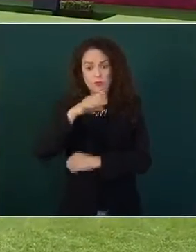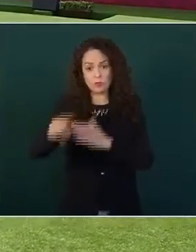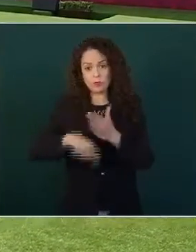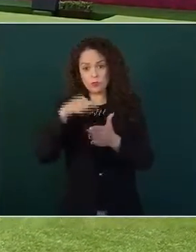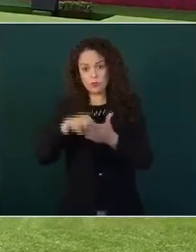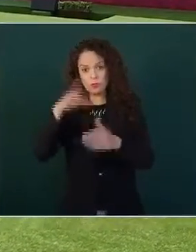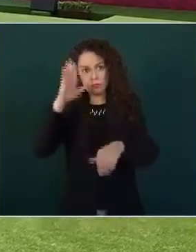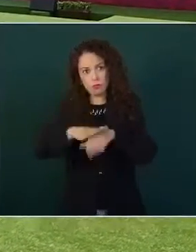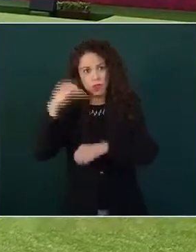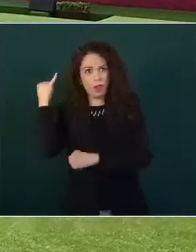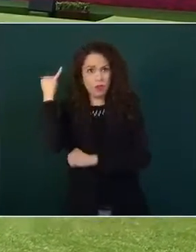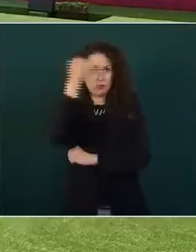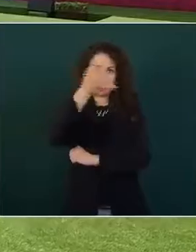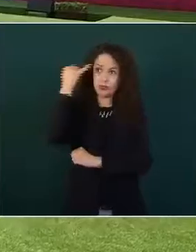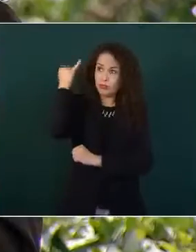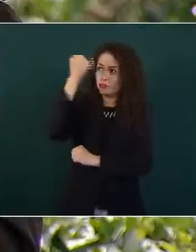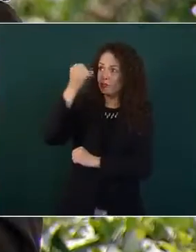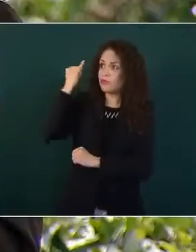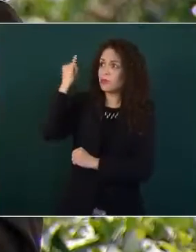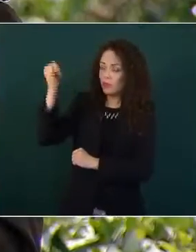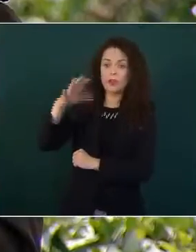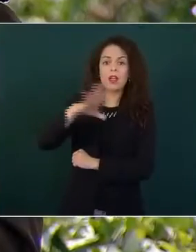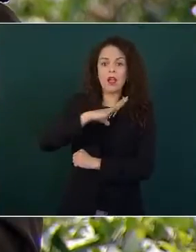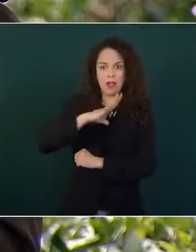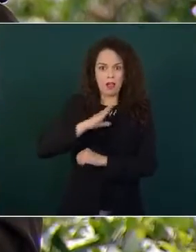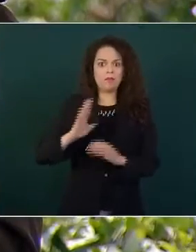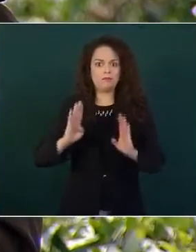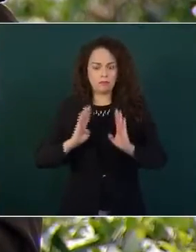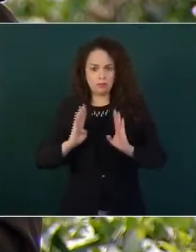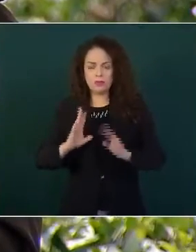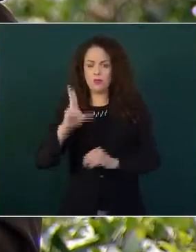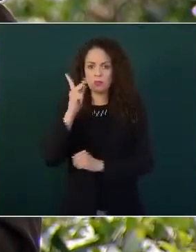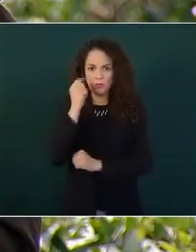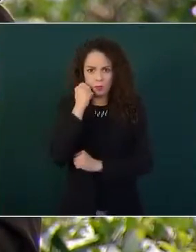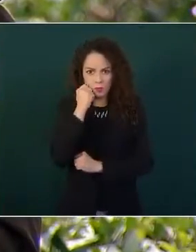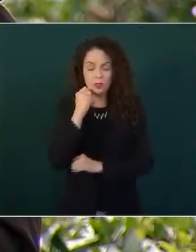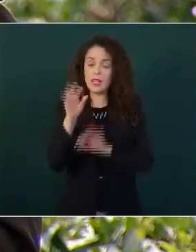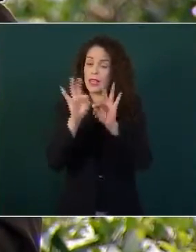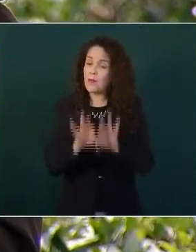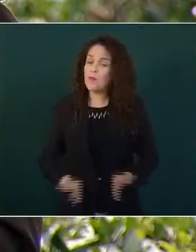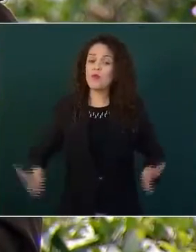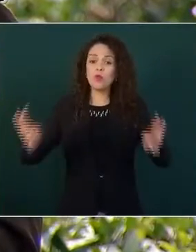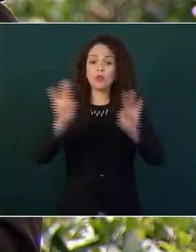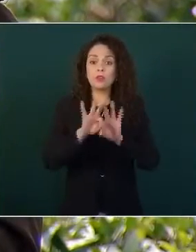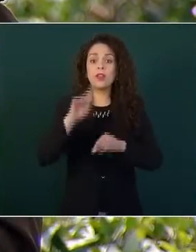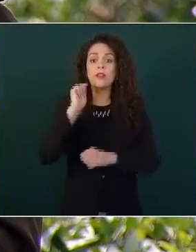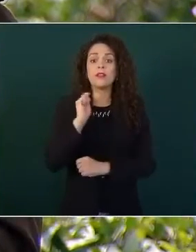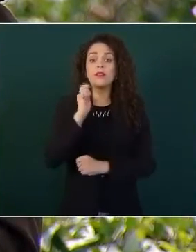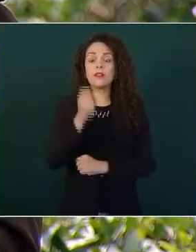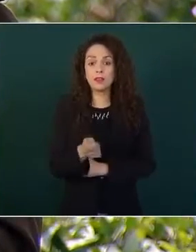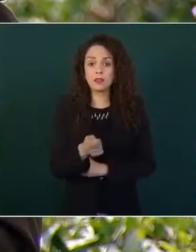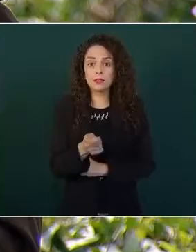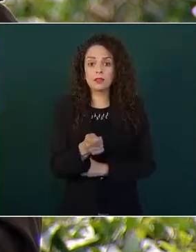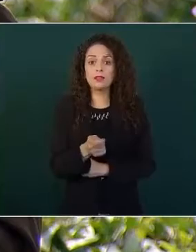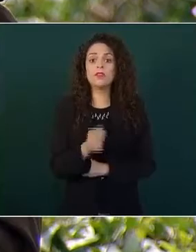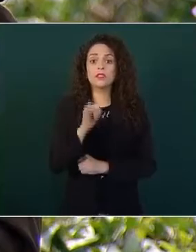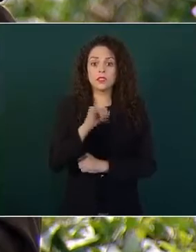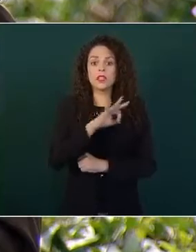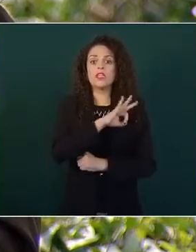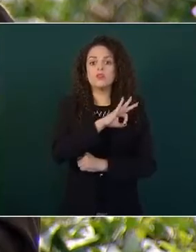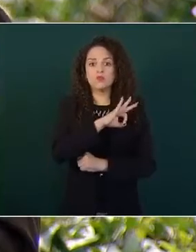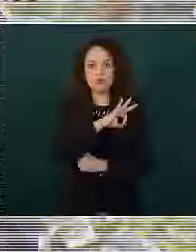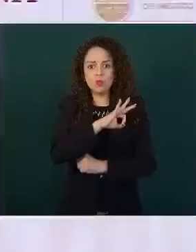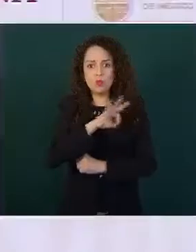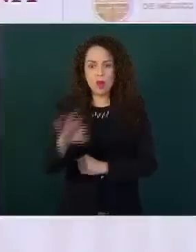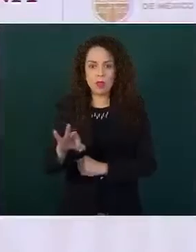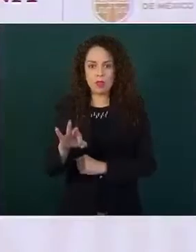más apartados de la República es el principal factor que hace posible el gran